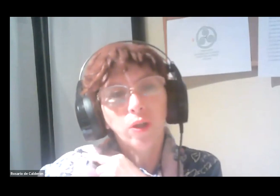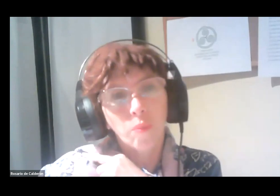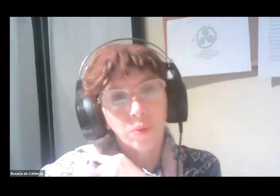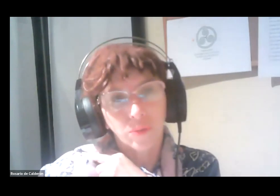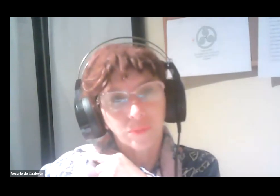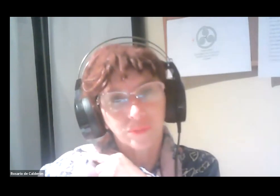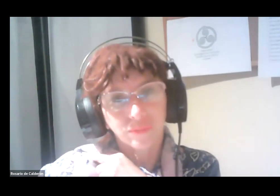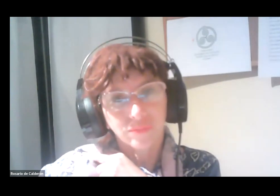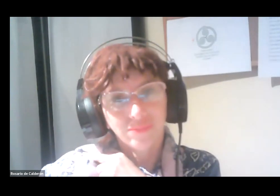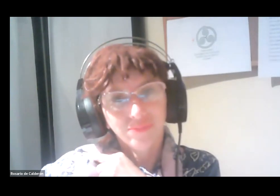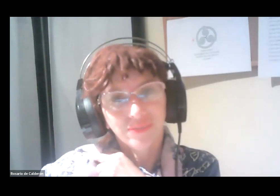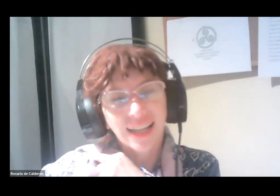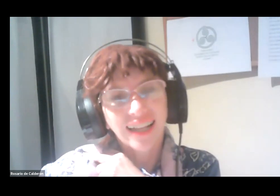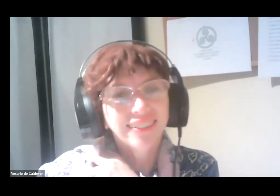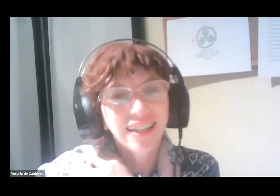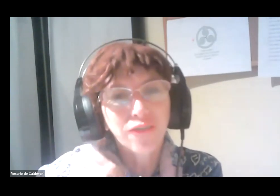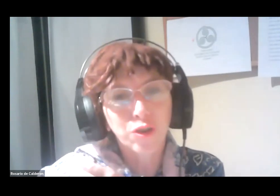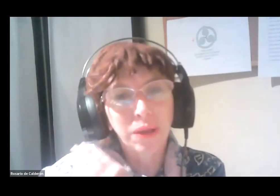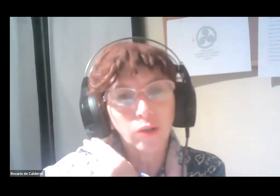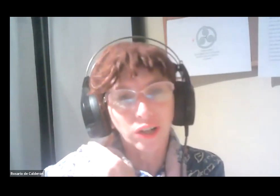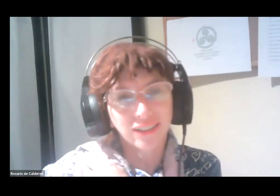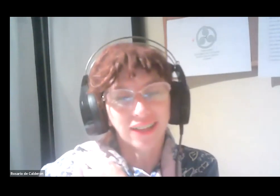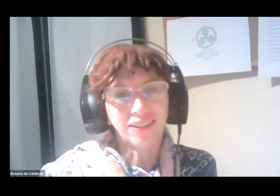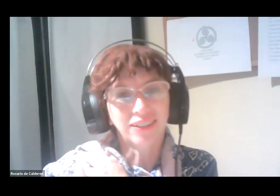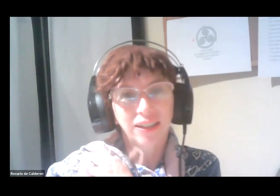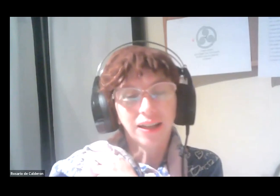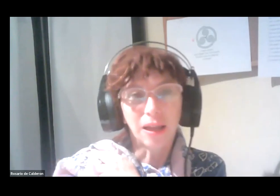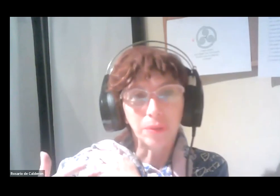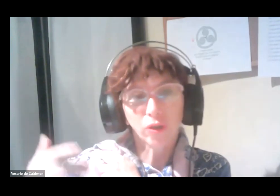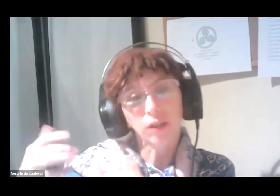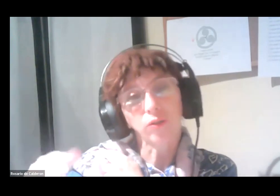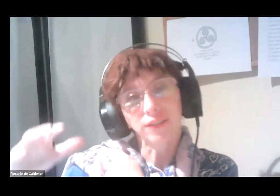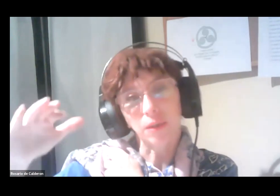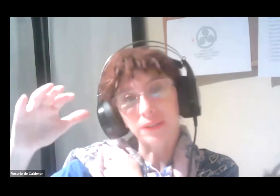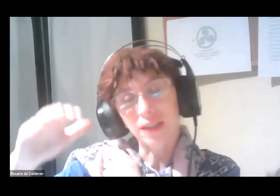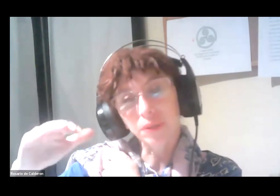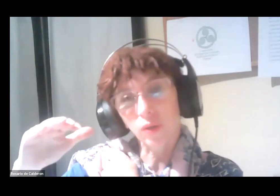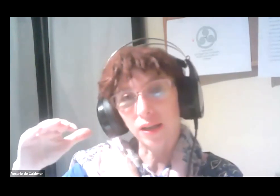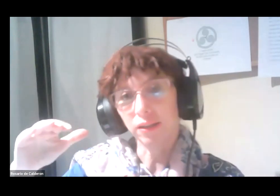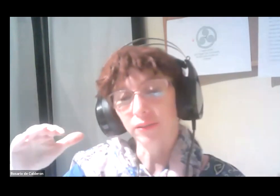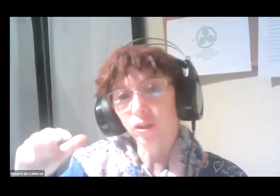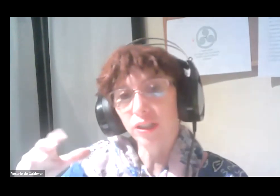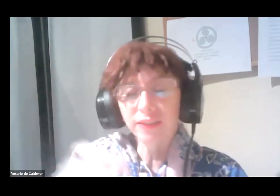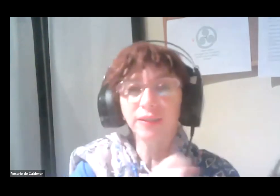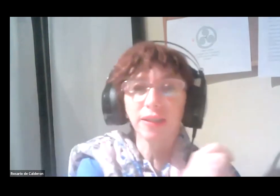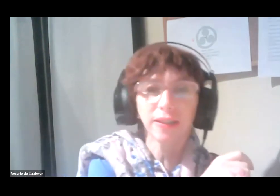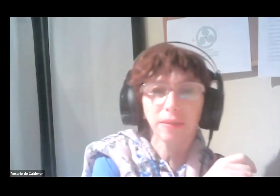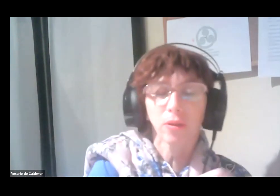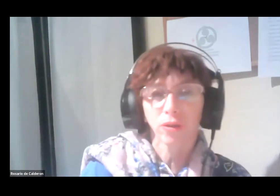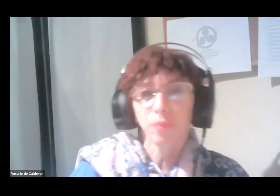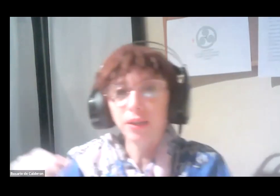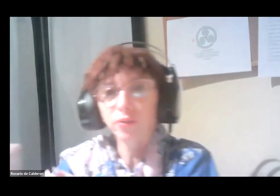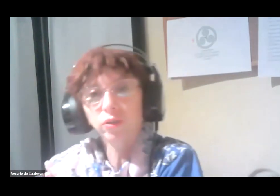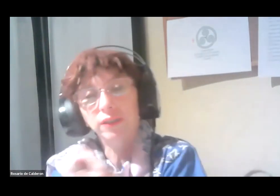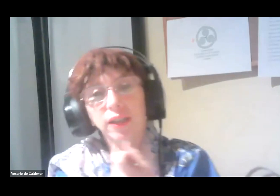en mi hombro y esa es la forma correcta la persona con discapacidad visual no necesita ser